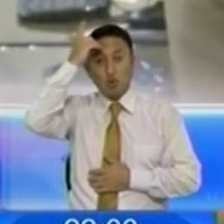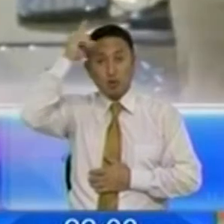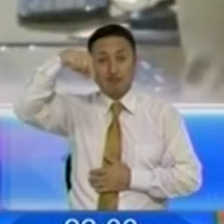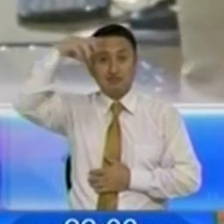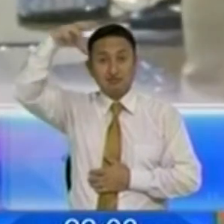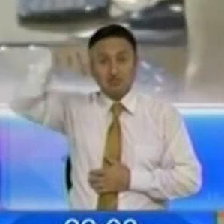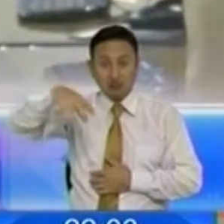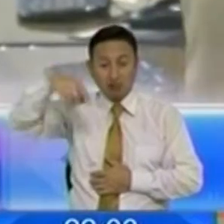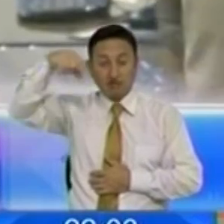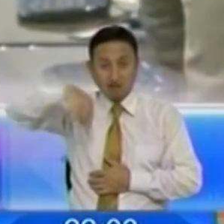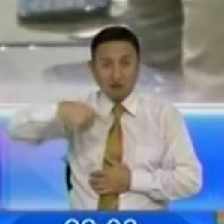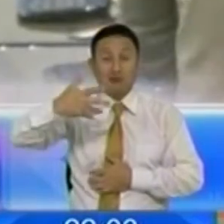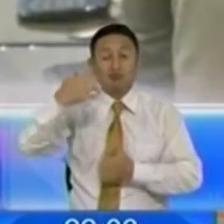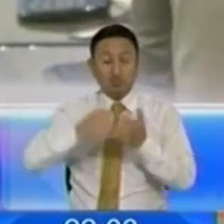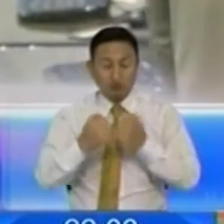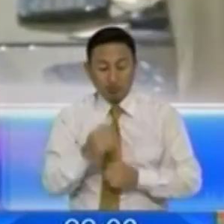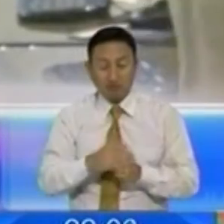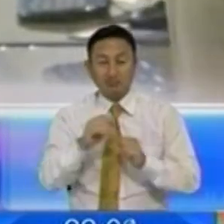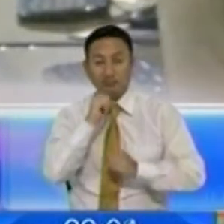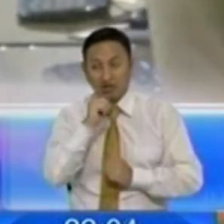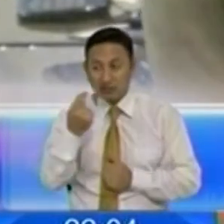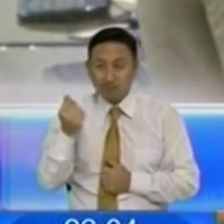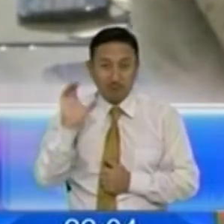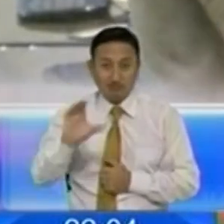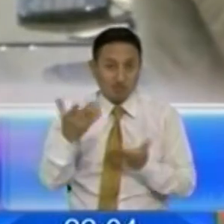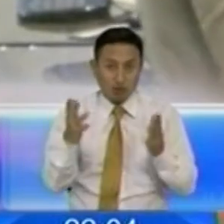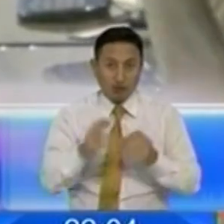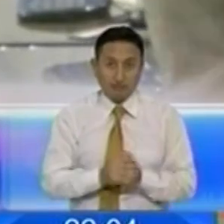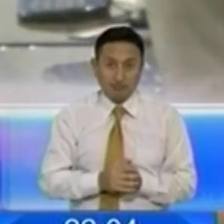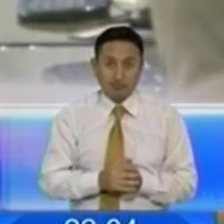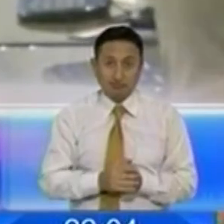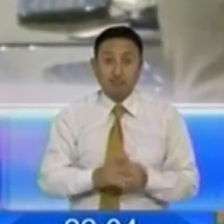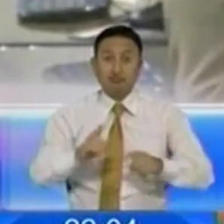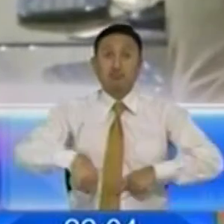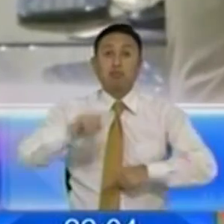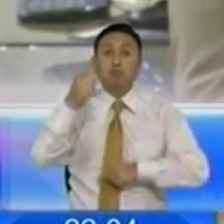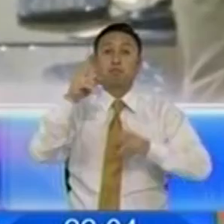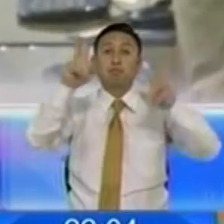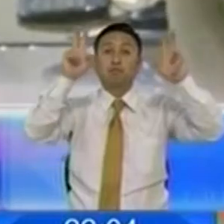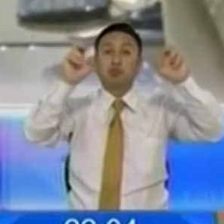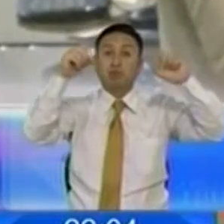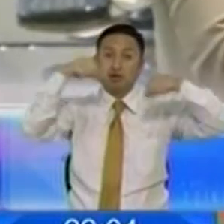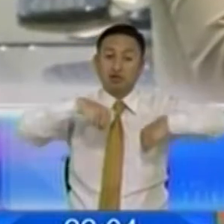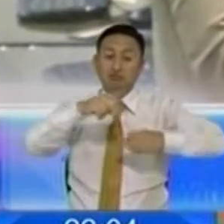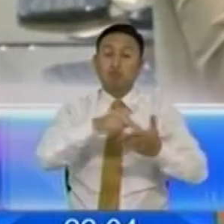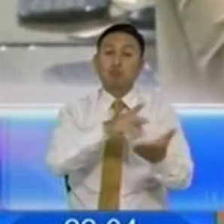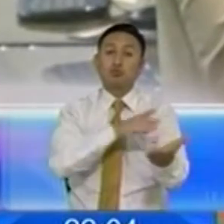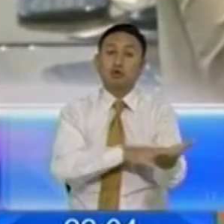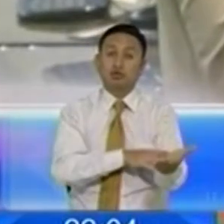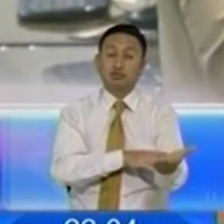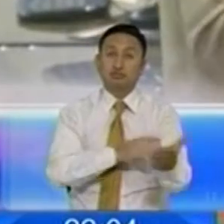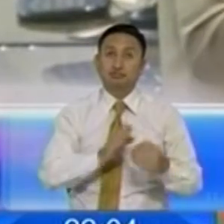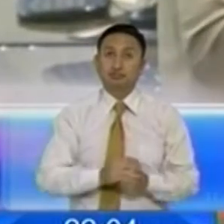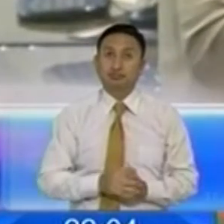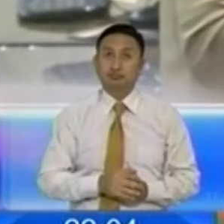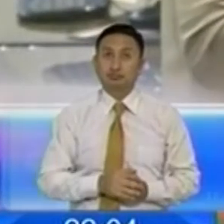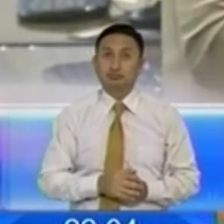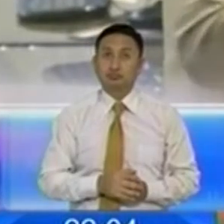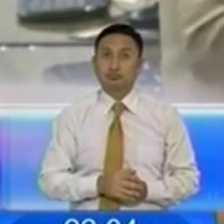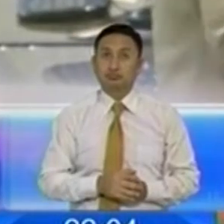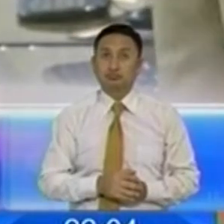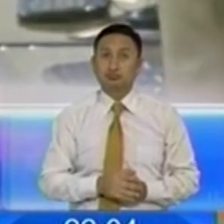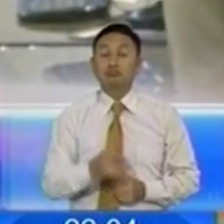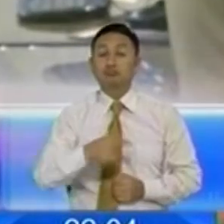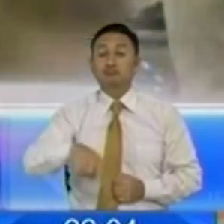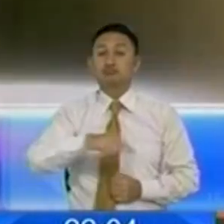la situación complicada, de la falta de liquidez. Y el primer argumento que nos dieron para este proyecto de ley fue que